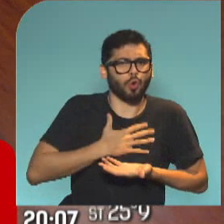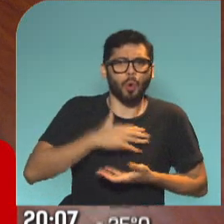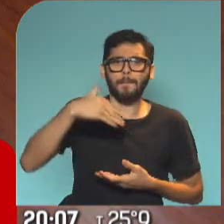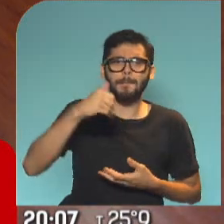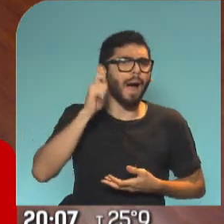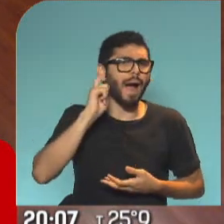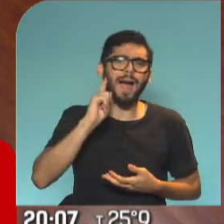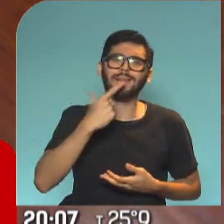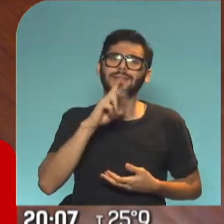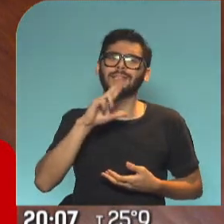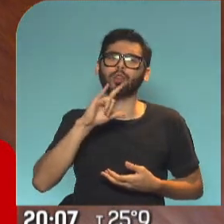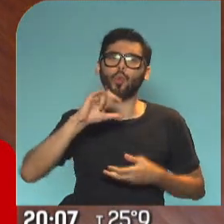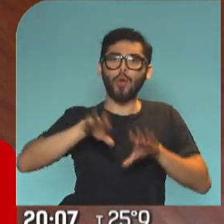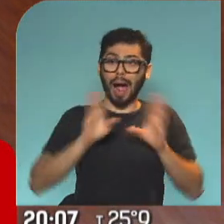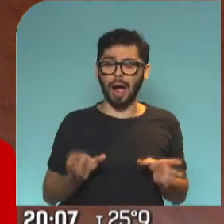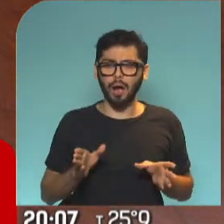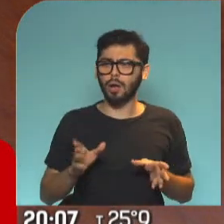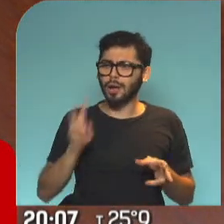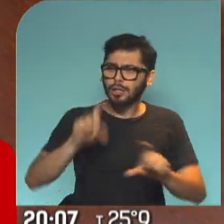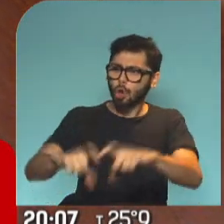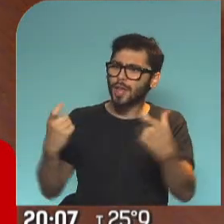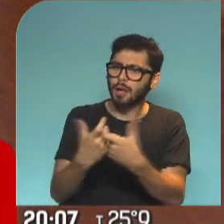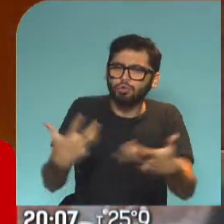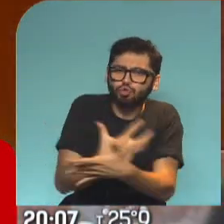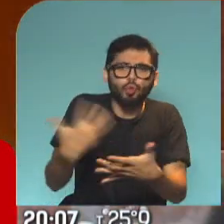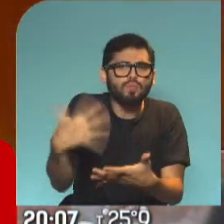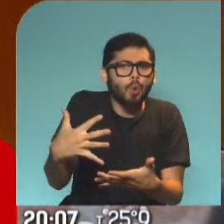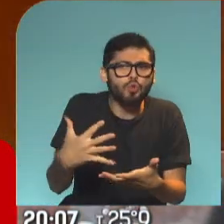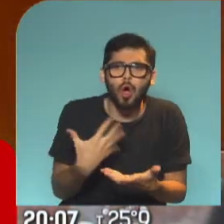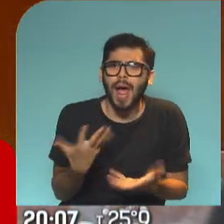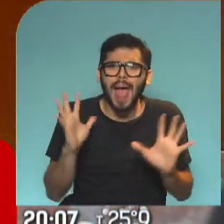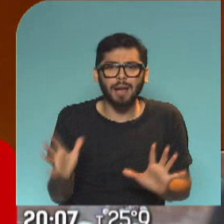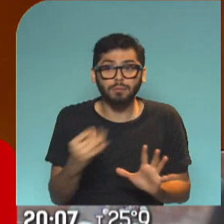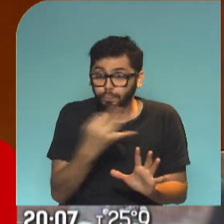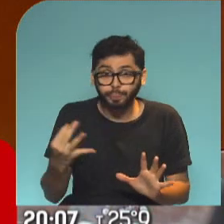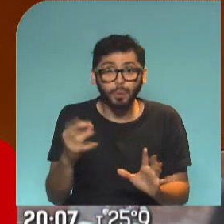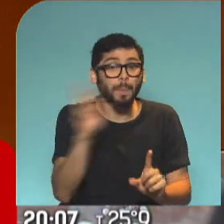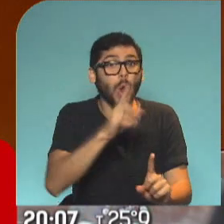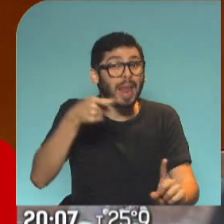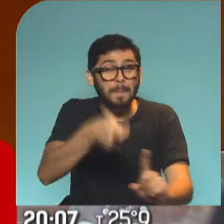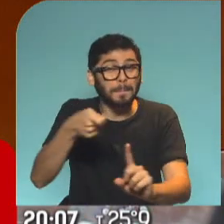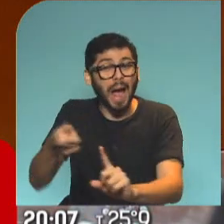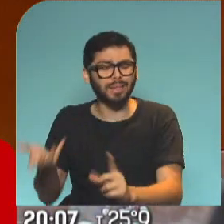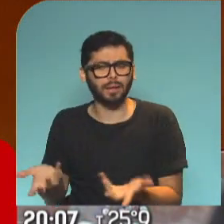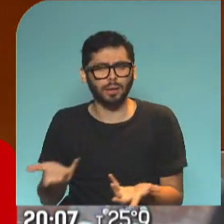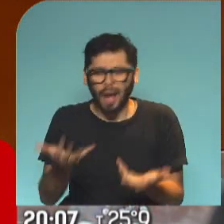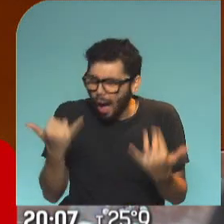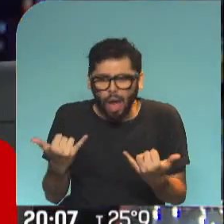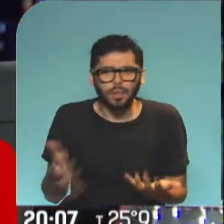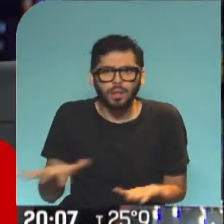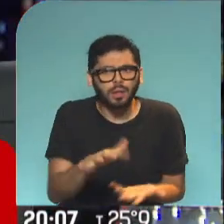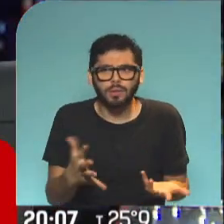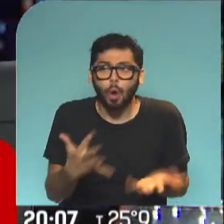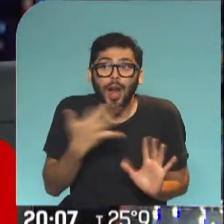ante semejante flagelo que está atravesando hoy la sociedad porque es cierto están matando a las pibas es algo que sucede es una